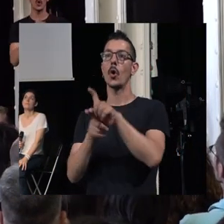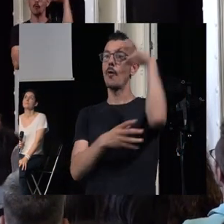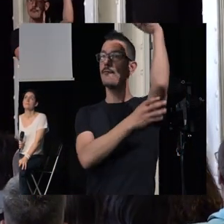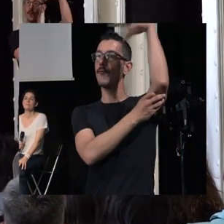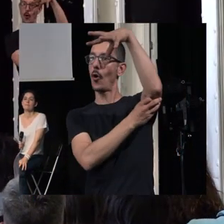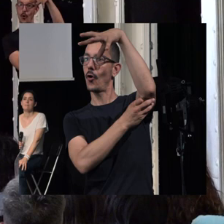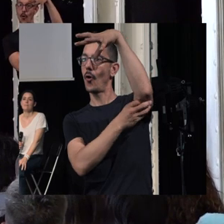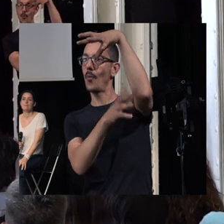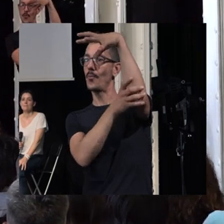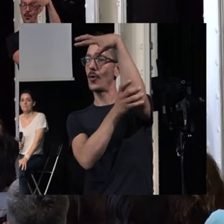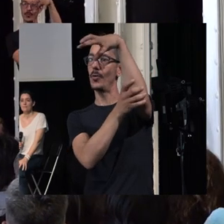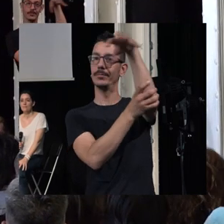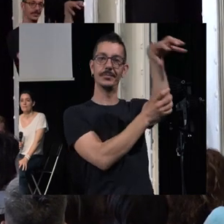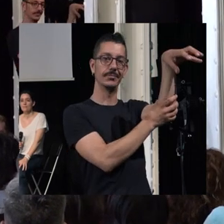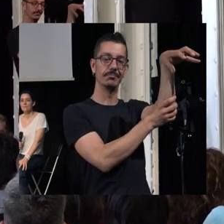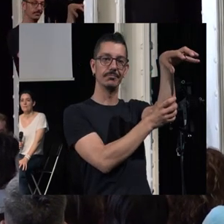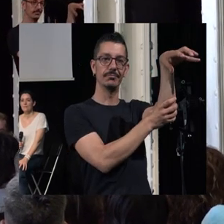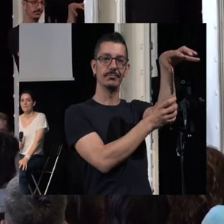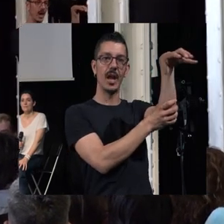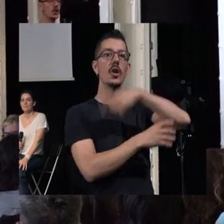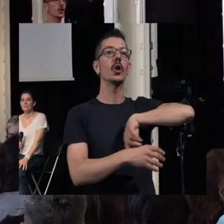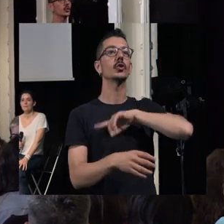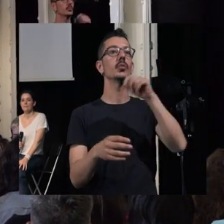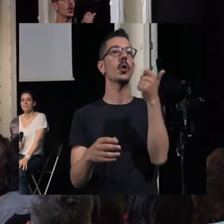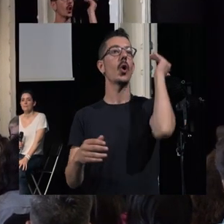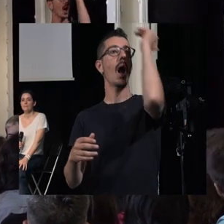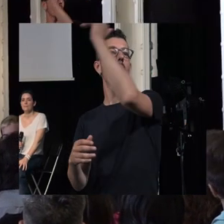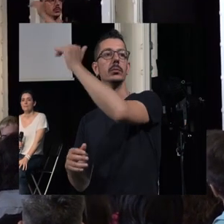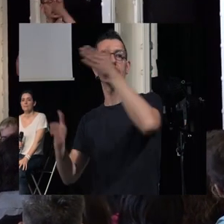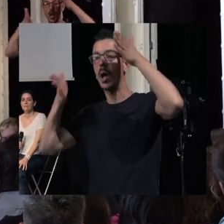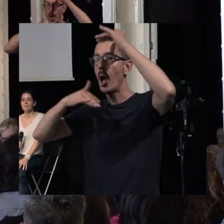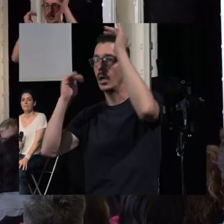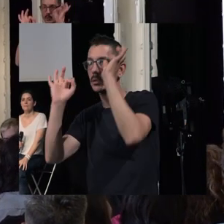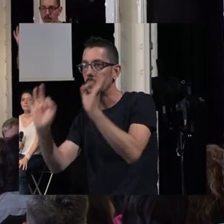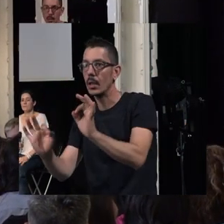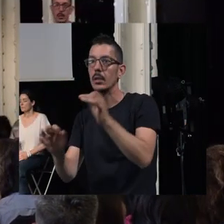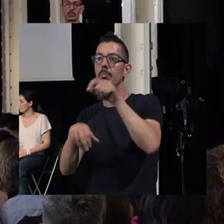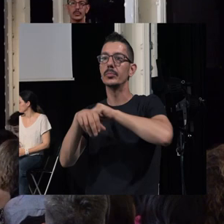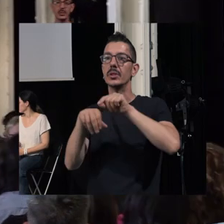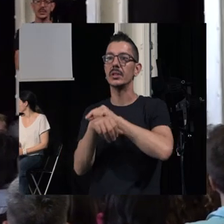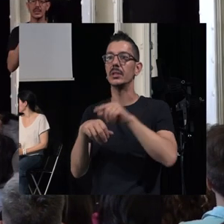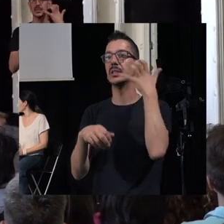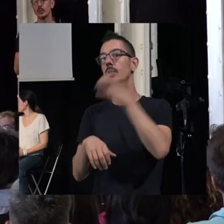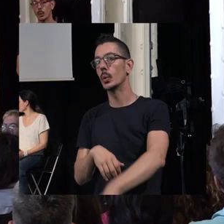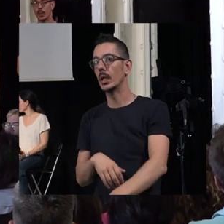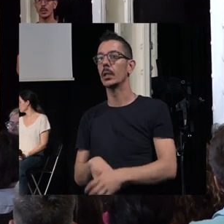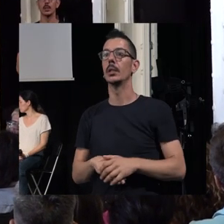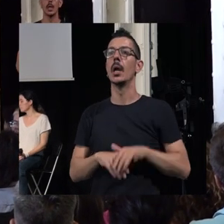¿no? Porque parece que atendemos mucho al mundo adulto cuando hablamos de políticas queer y tal, pero yo quería